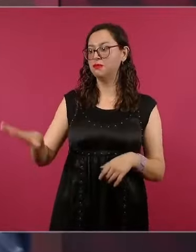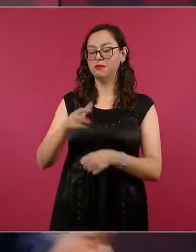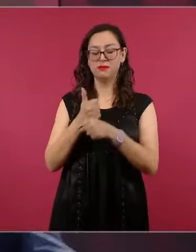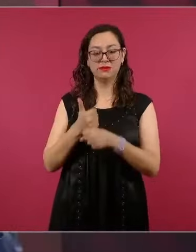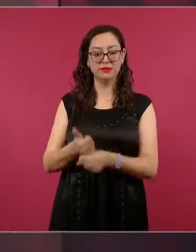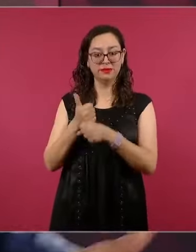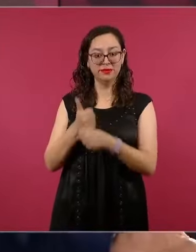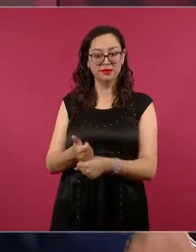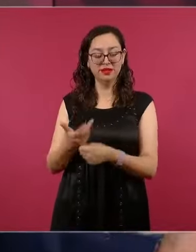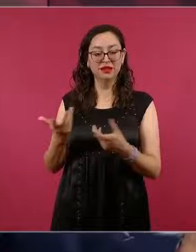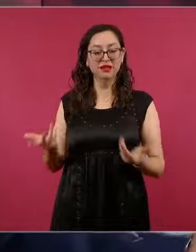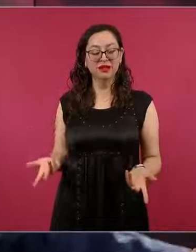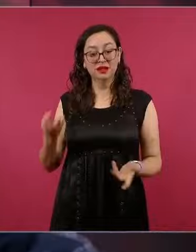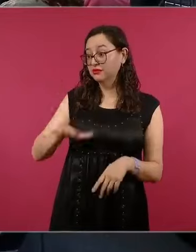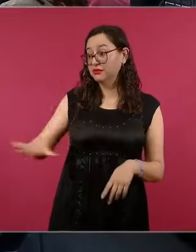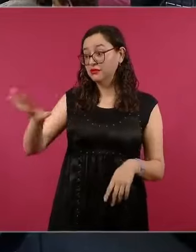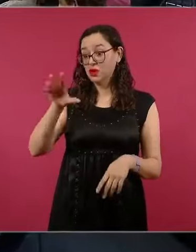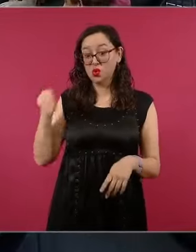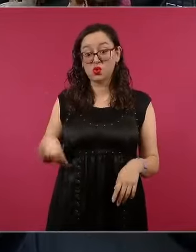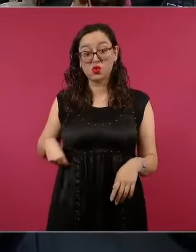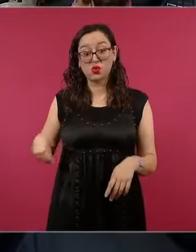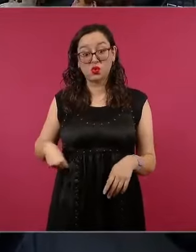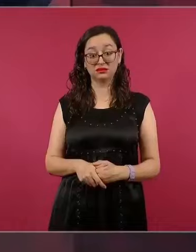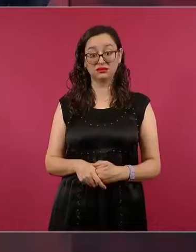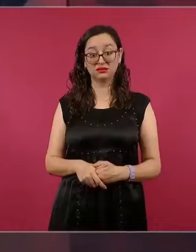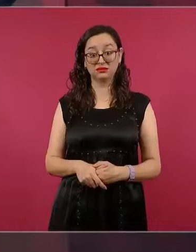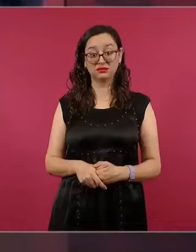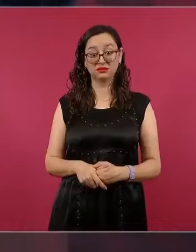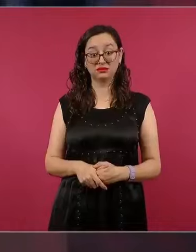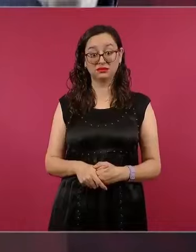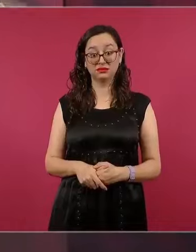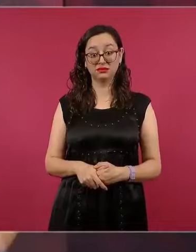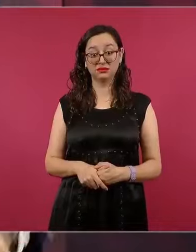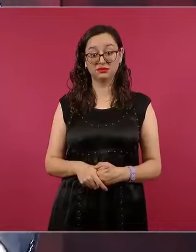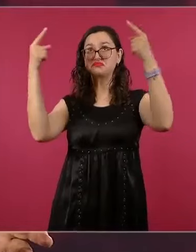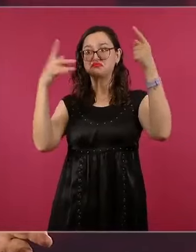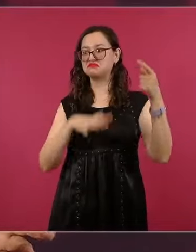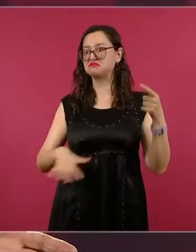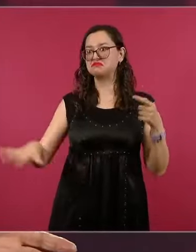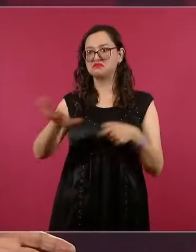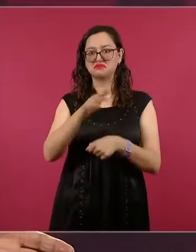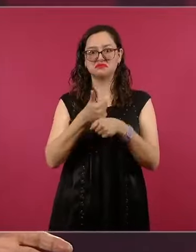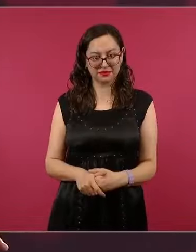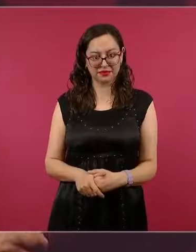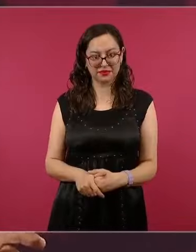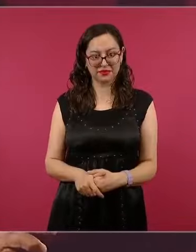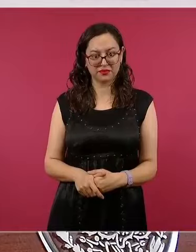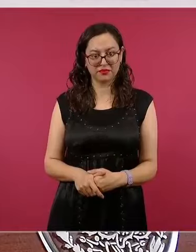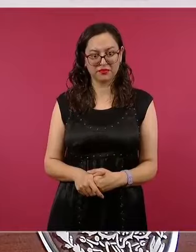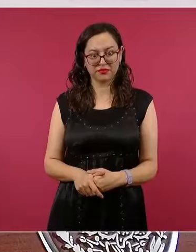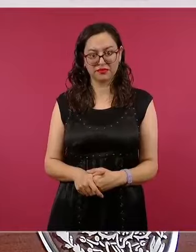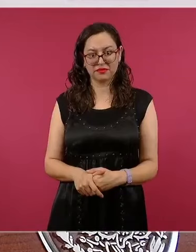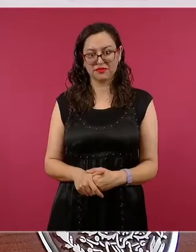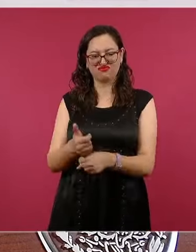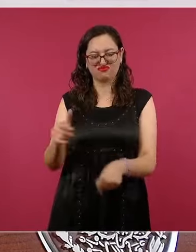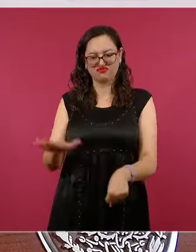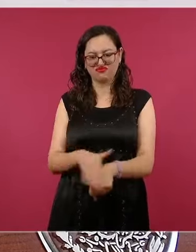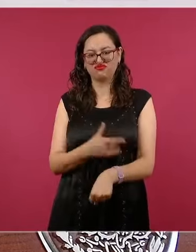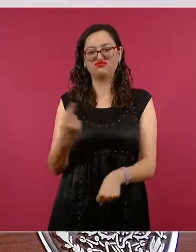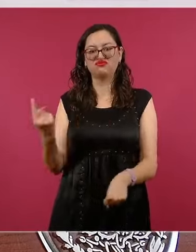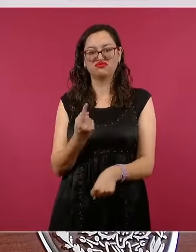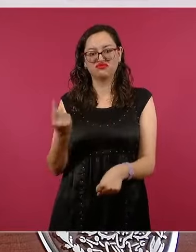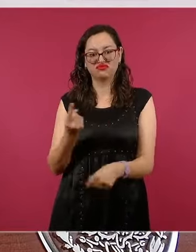¿Qué culpa tiene el pueblo cubano de las políticas de los dirigentes? ¿Por qué se va a hacer sufrir a un pueblo?